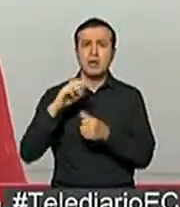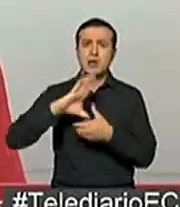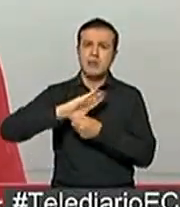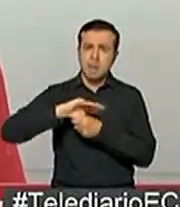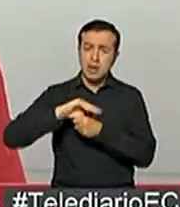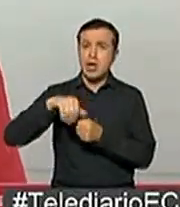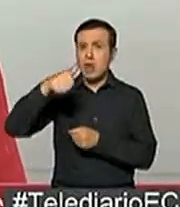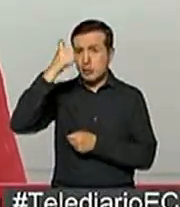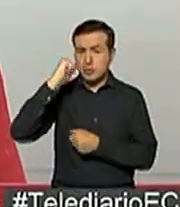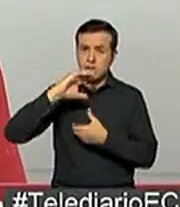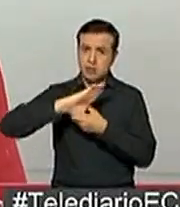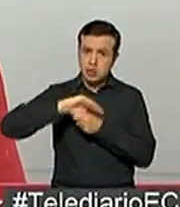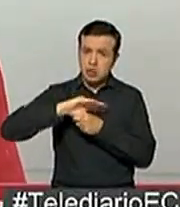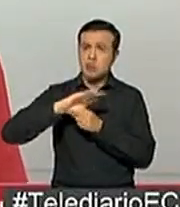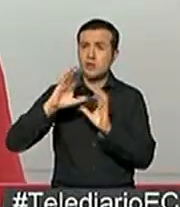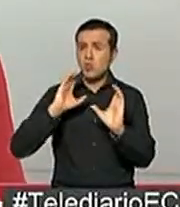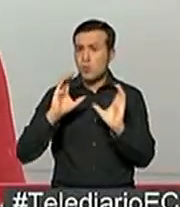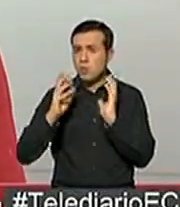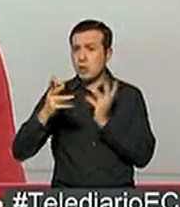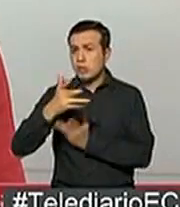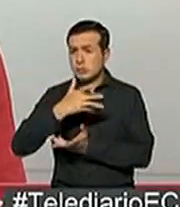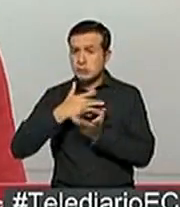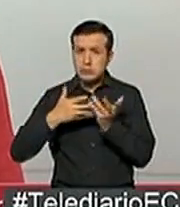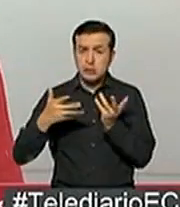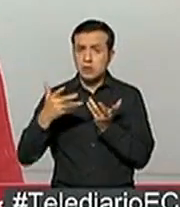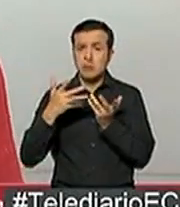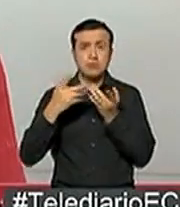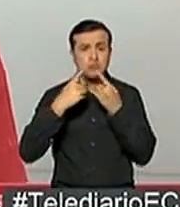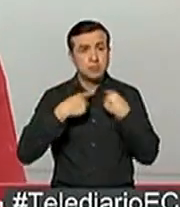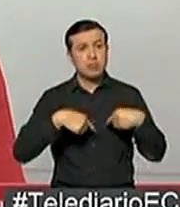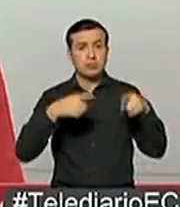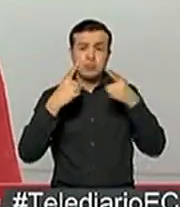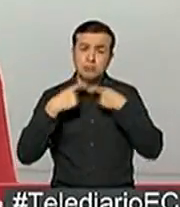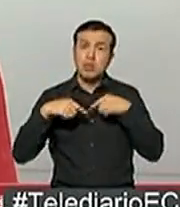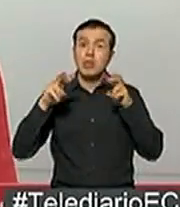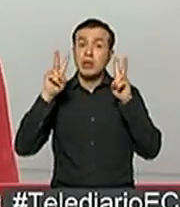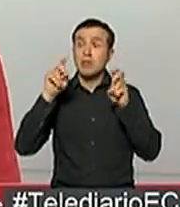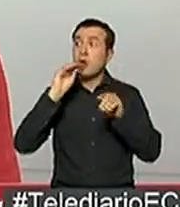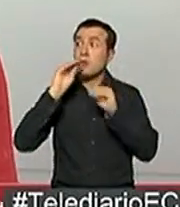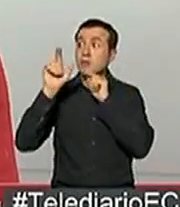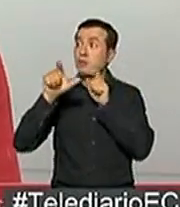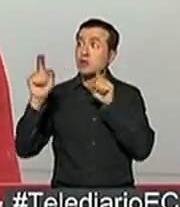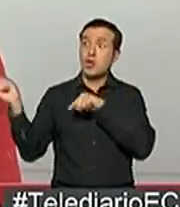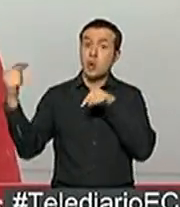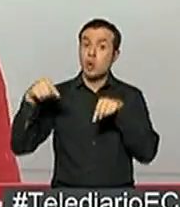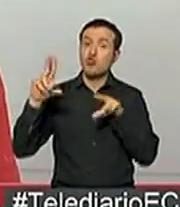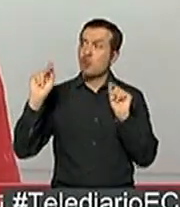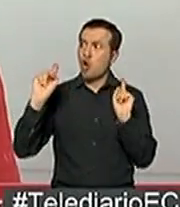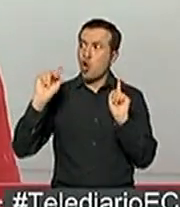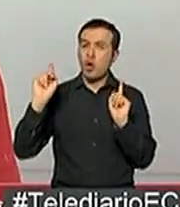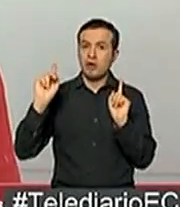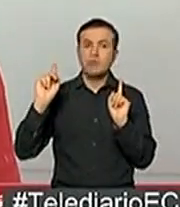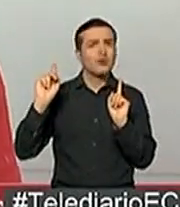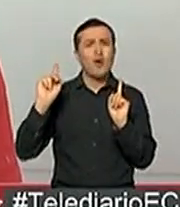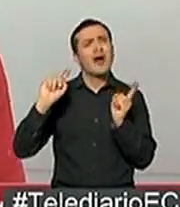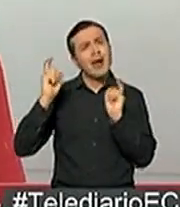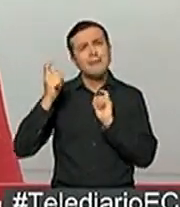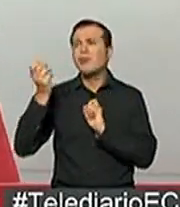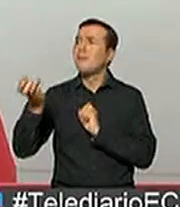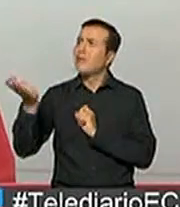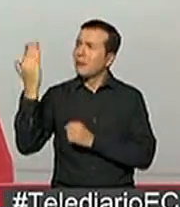ayer tuvimos reunión con embajadores para cambiar los anuncios con respecto a los viajeros para que puedan volver a visitar el ecuador